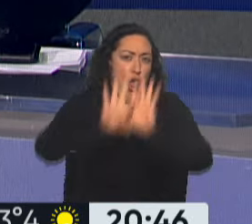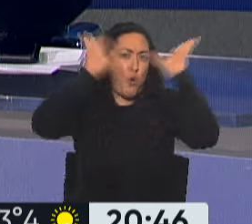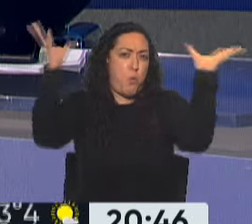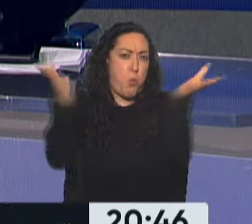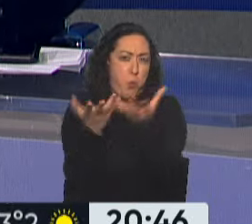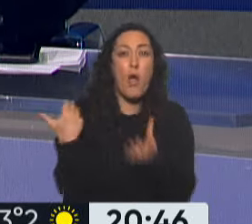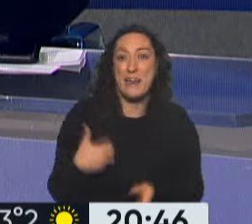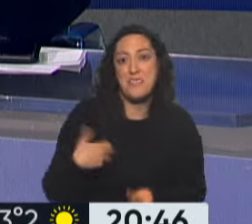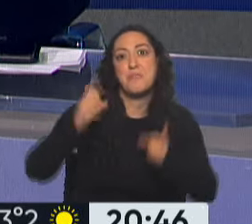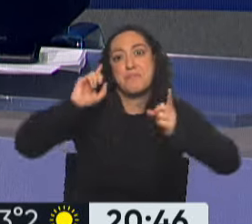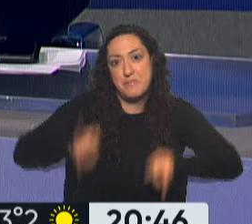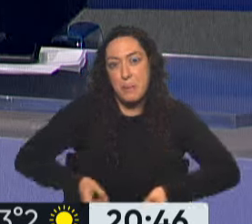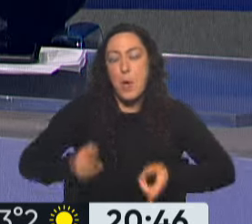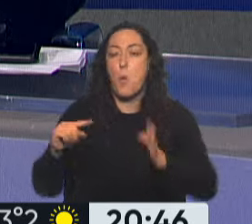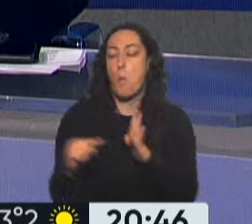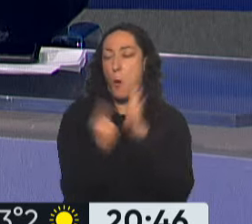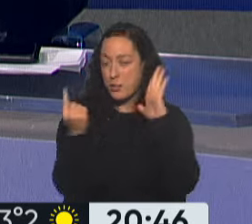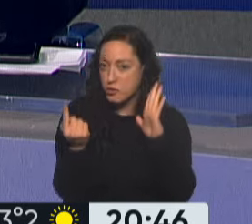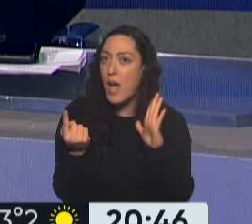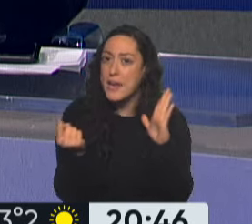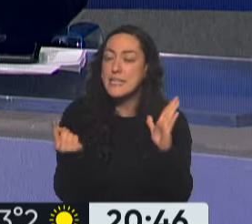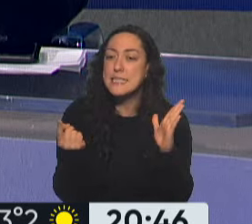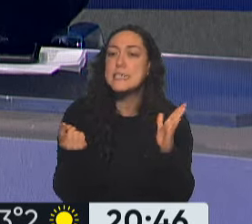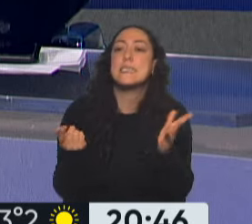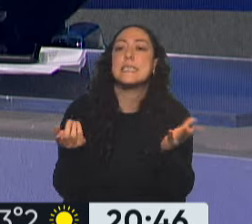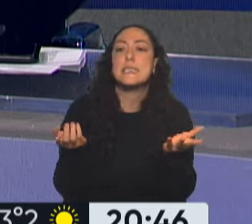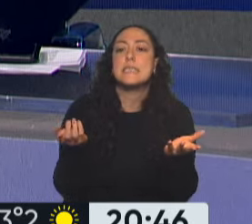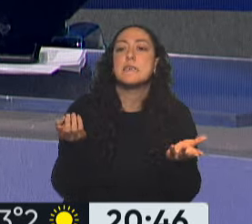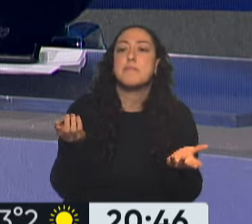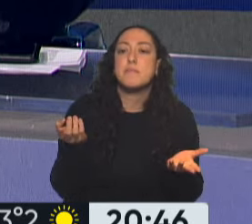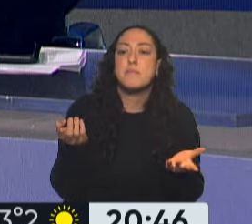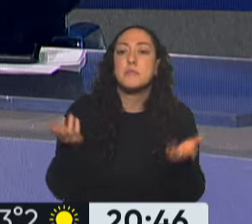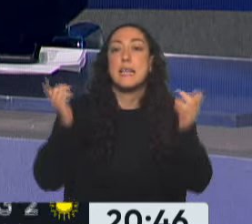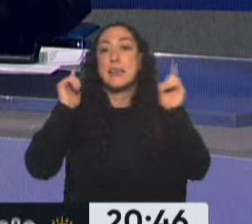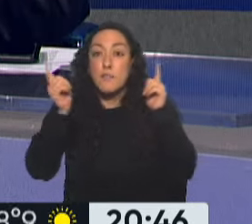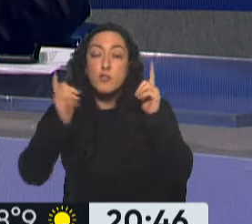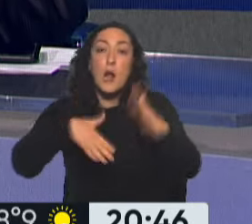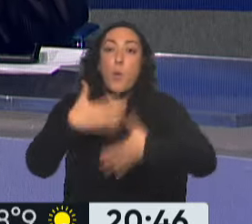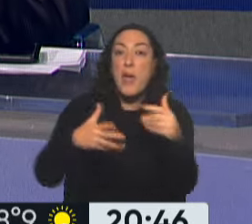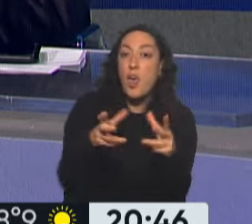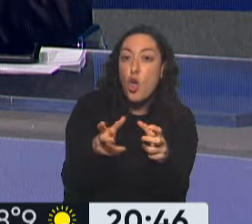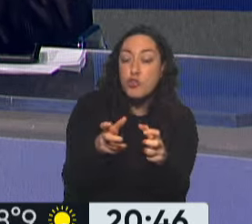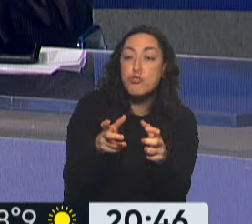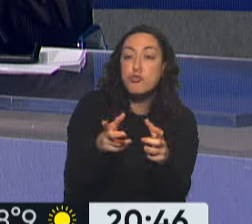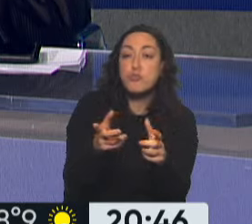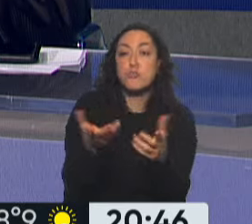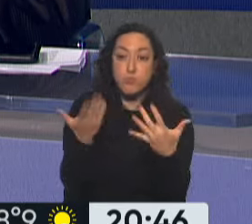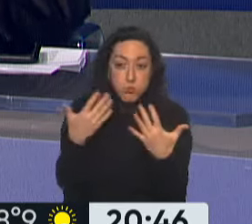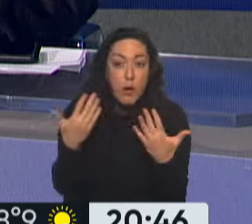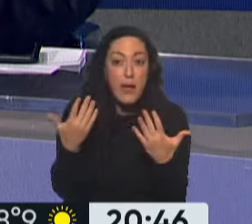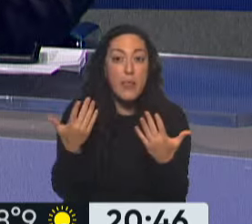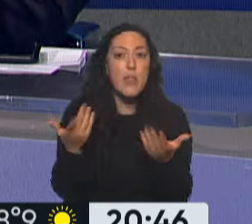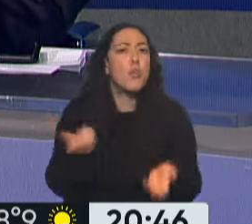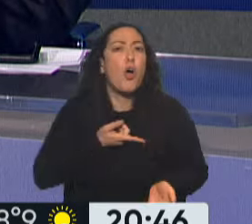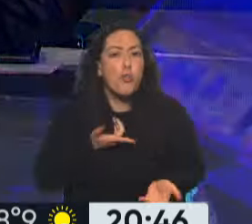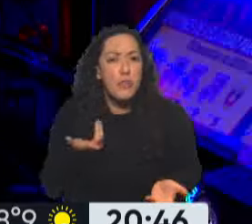Argentina también. Y en Buenos Aires la posibilidad justamente de disfrutar de los videojuegos, ¿dónde? En el interior de este